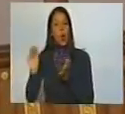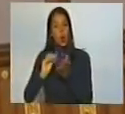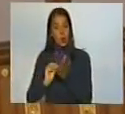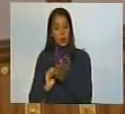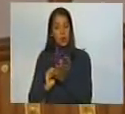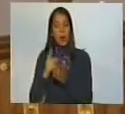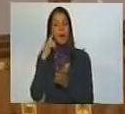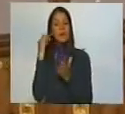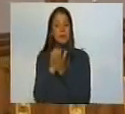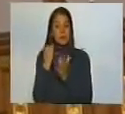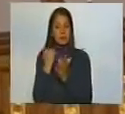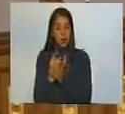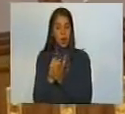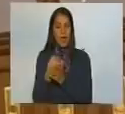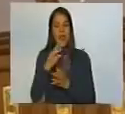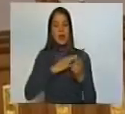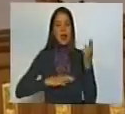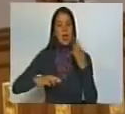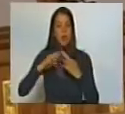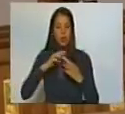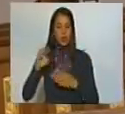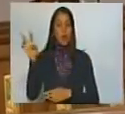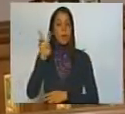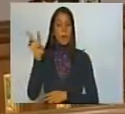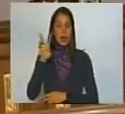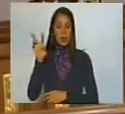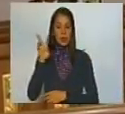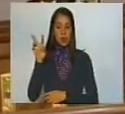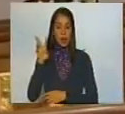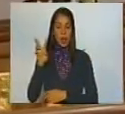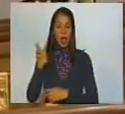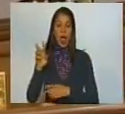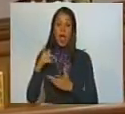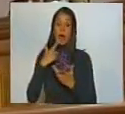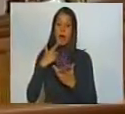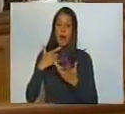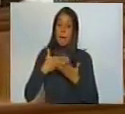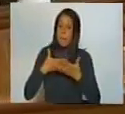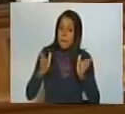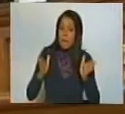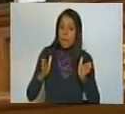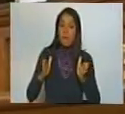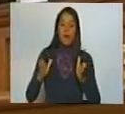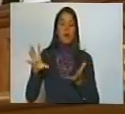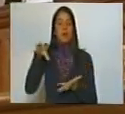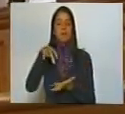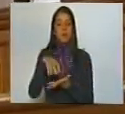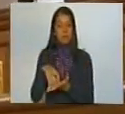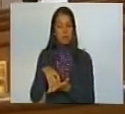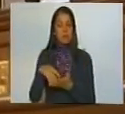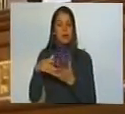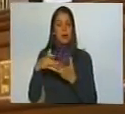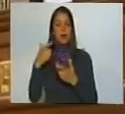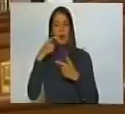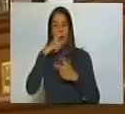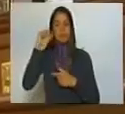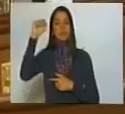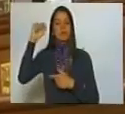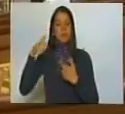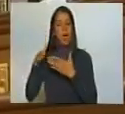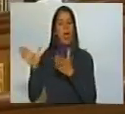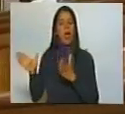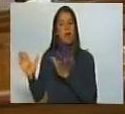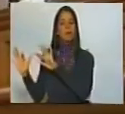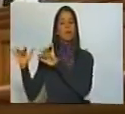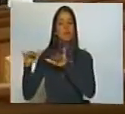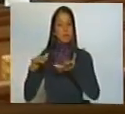se demuestra que la revolución bolivariana, las puertas del Palacio de Miraflores son abiertas para todos los estudiantes y no